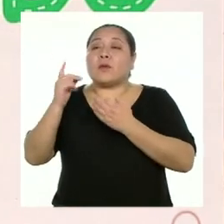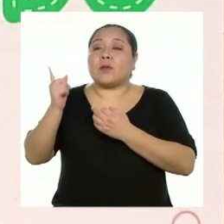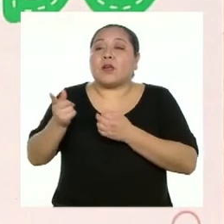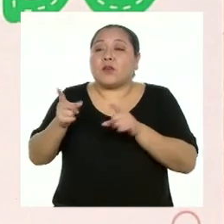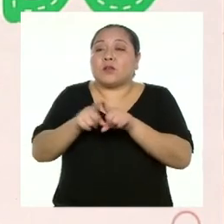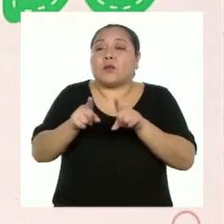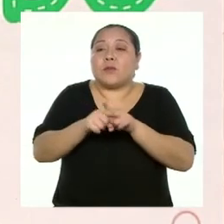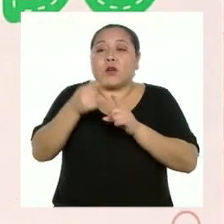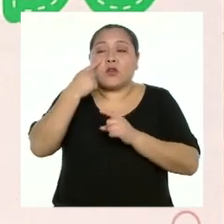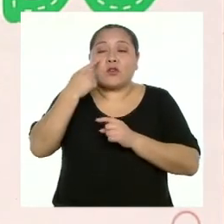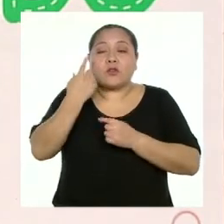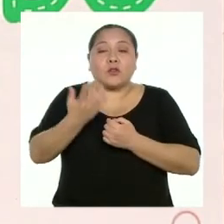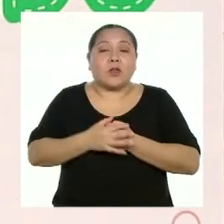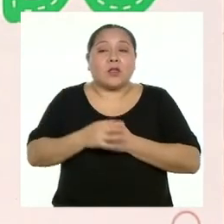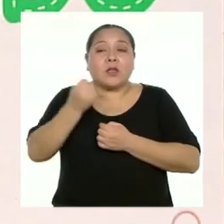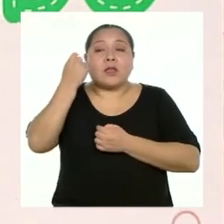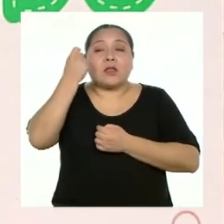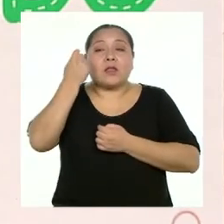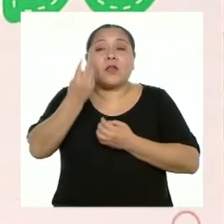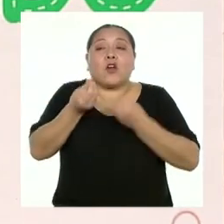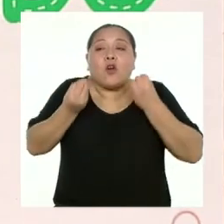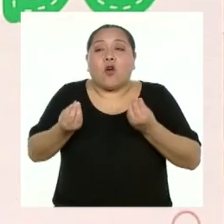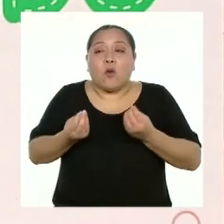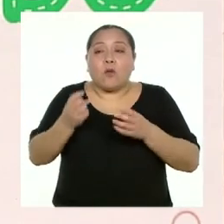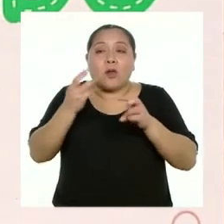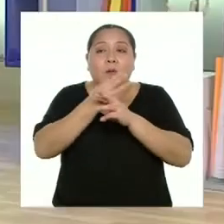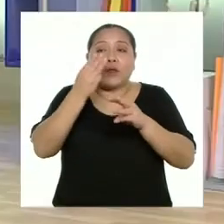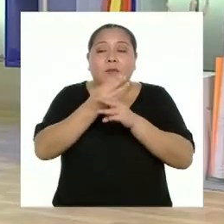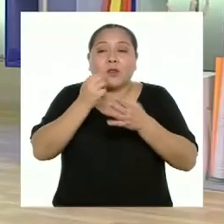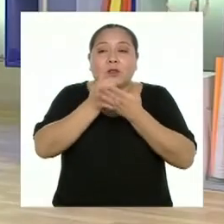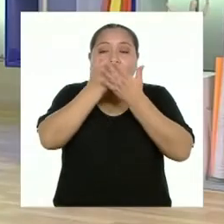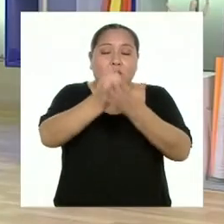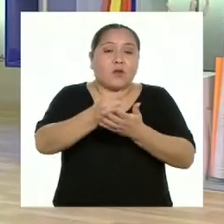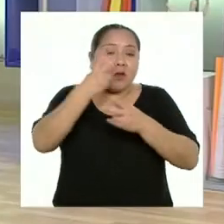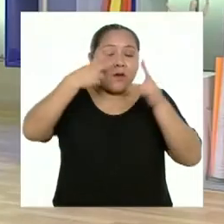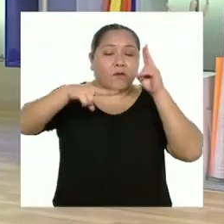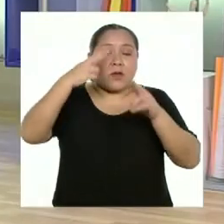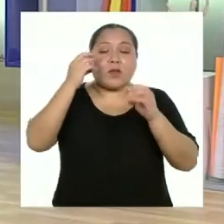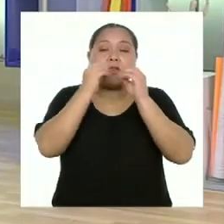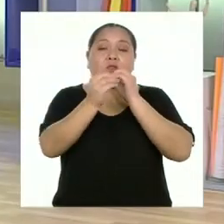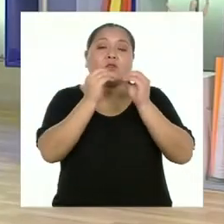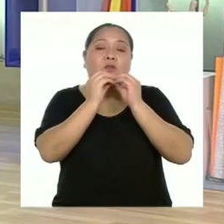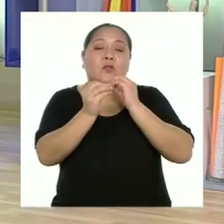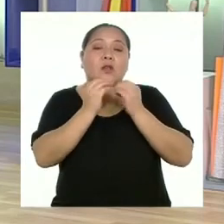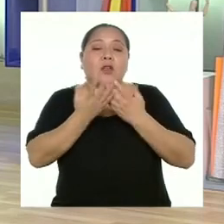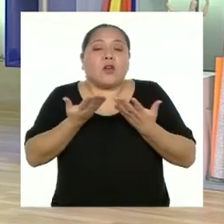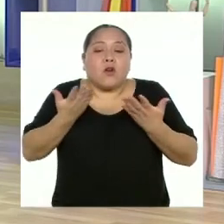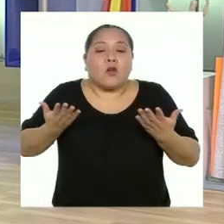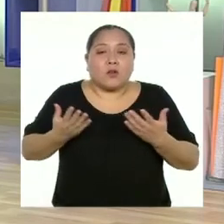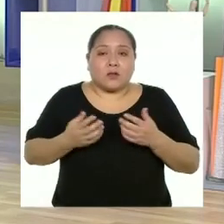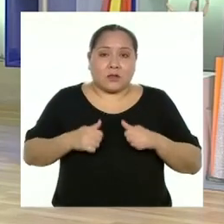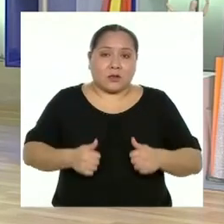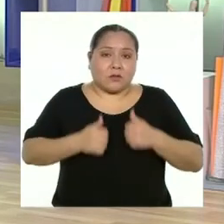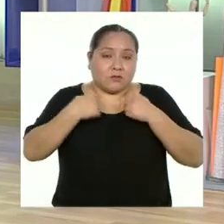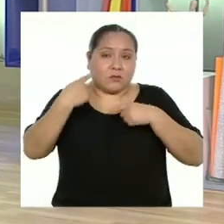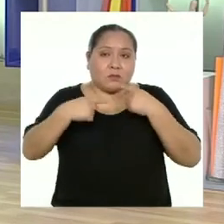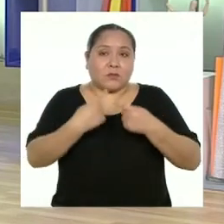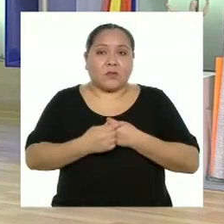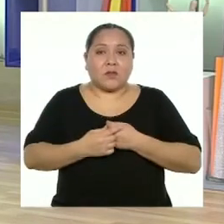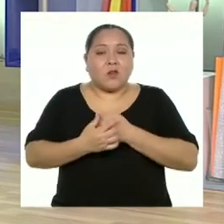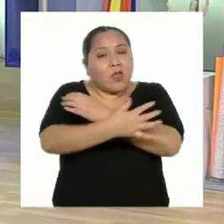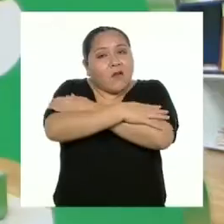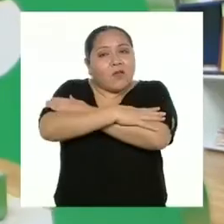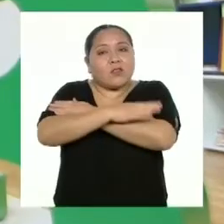comprender cómo la matemática nos ayuda a resolver situaciones cotidianas. Un abrazo y nos vemos en el siguiente programa